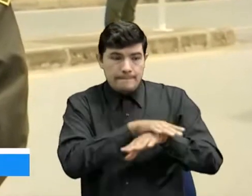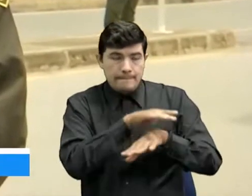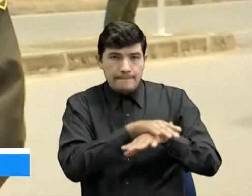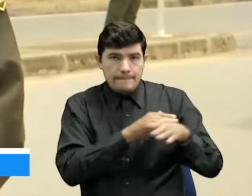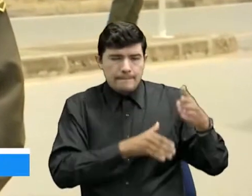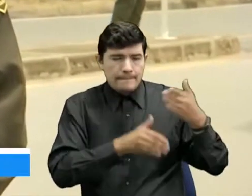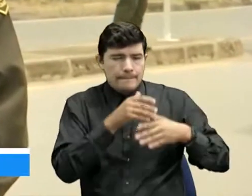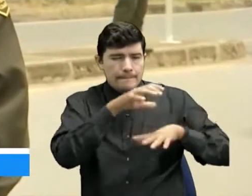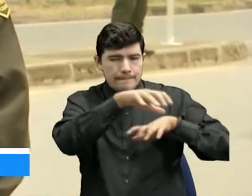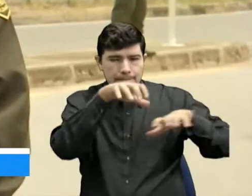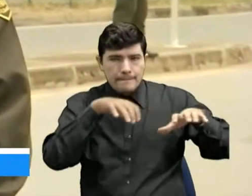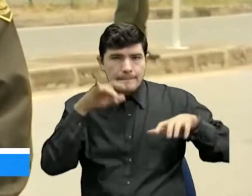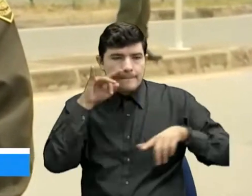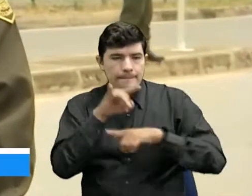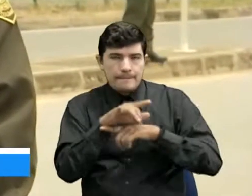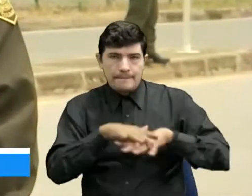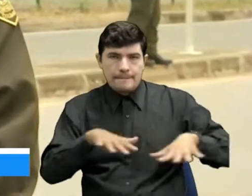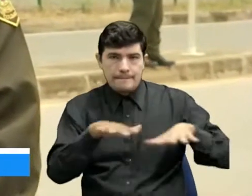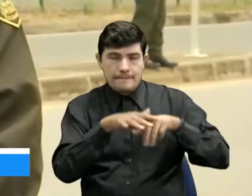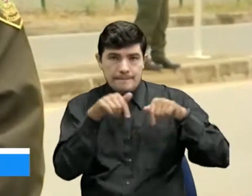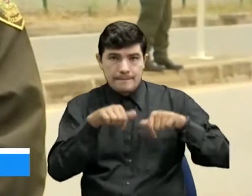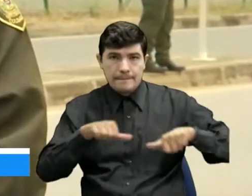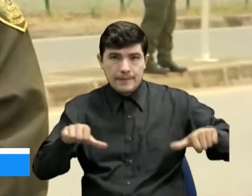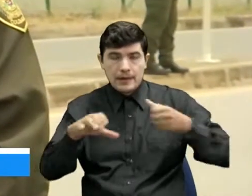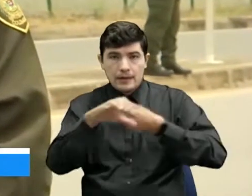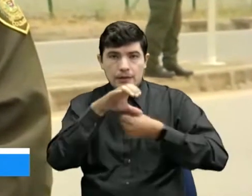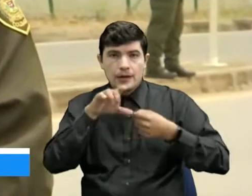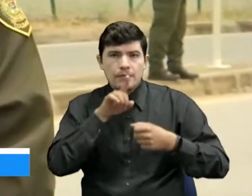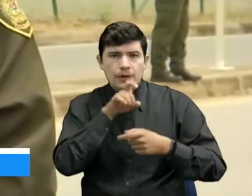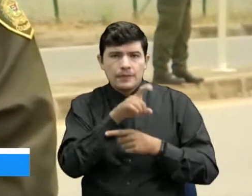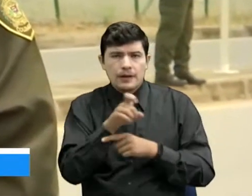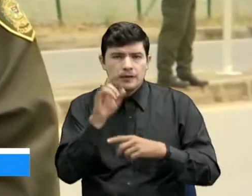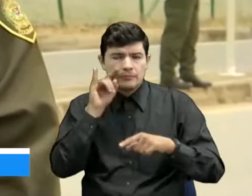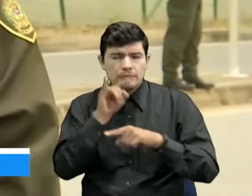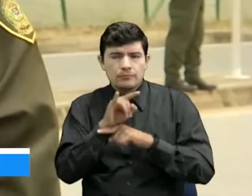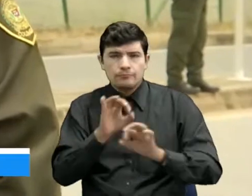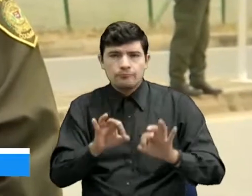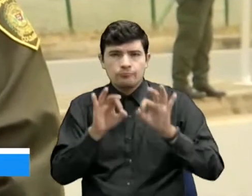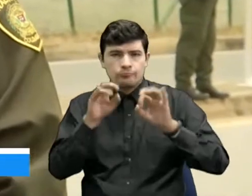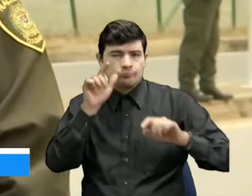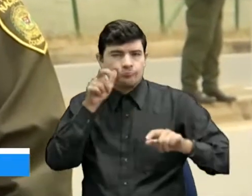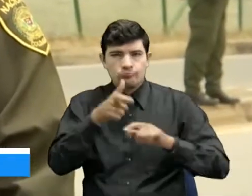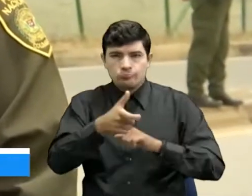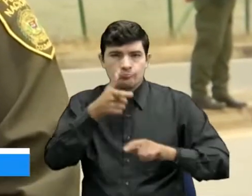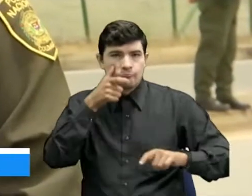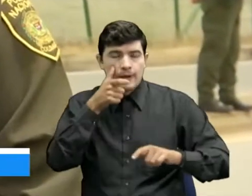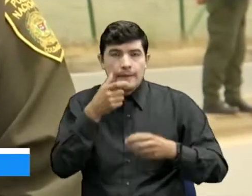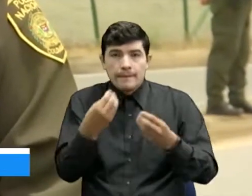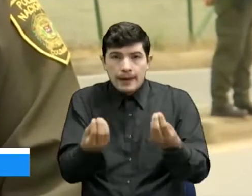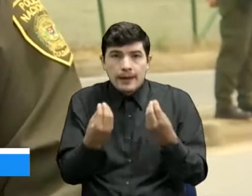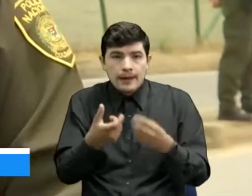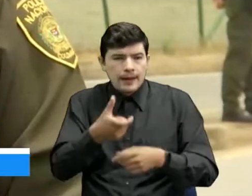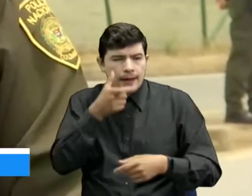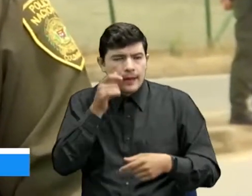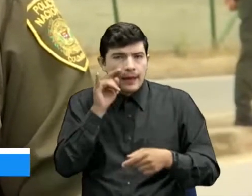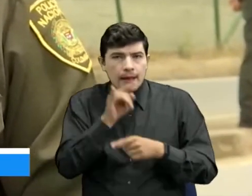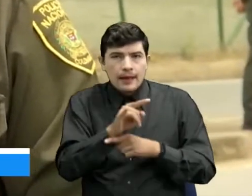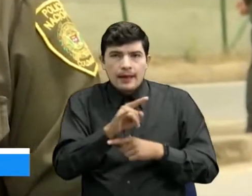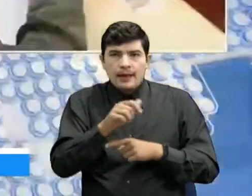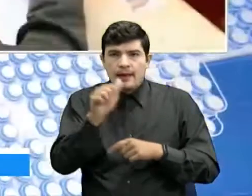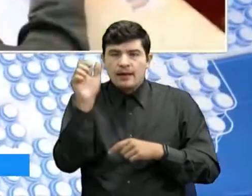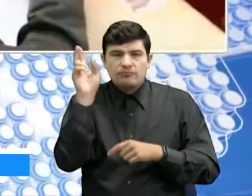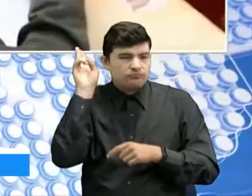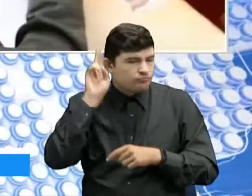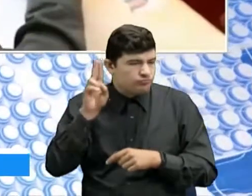los 4 corredores viales de acceso al área metropolitana de Bucaramanga, unos controles muy estrictos, especialmente para controlar lo que es la